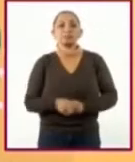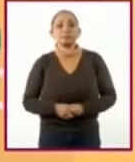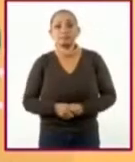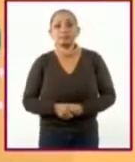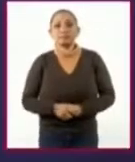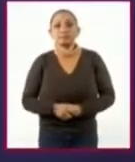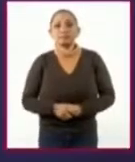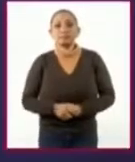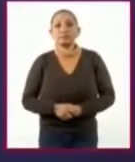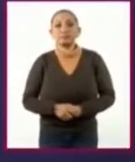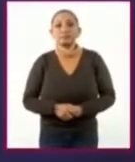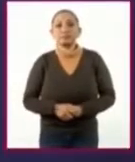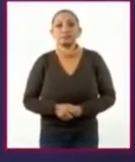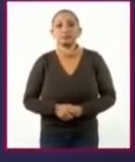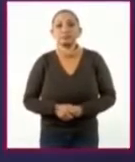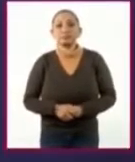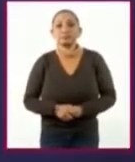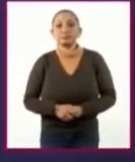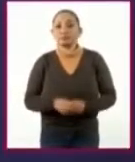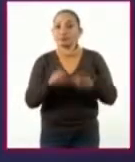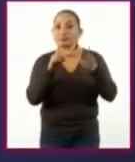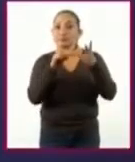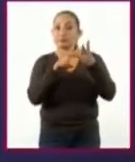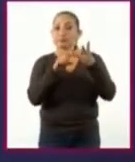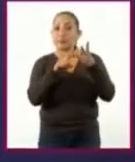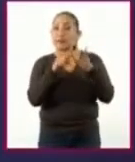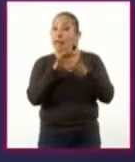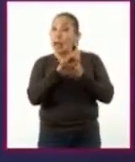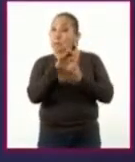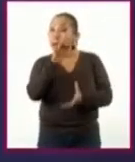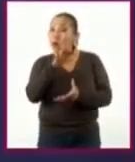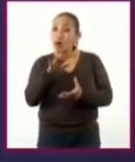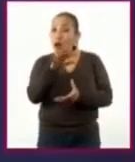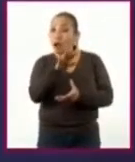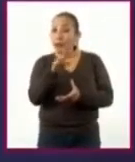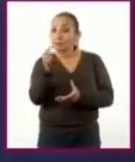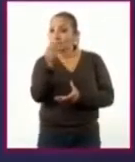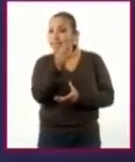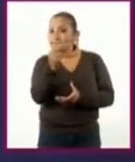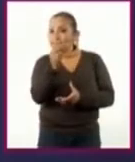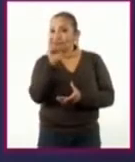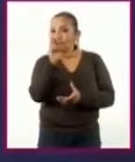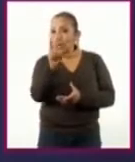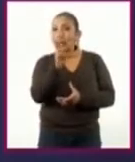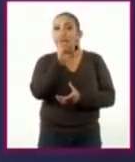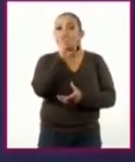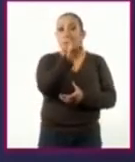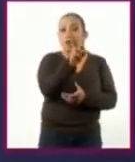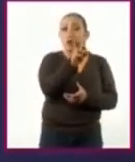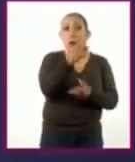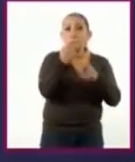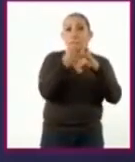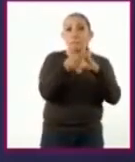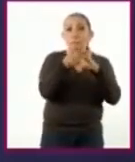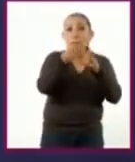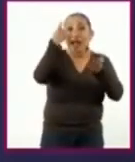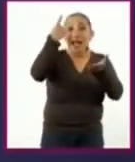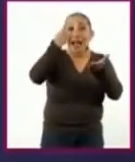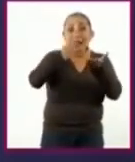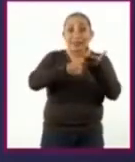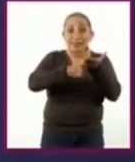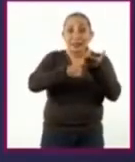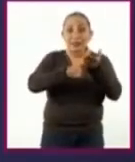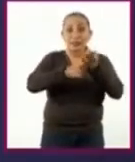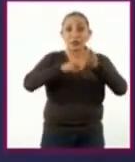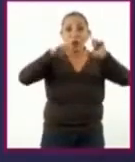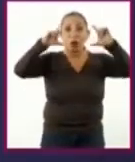38.5. Tercero, por lo general, es conveniente comenzar resolviendo las operaciones que se encuentran